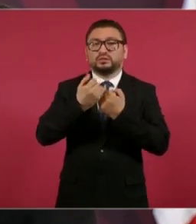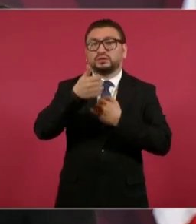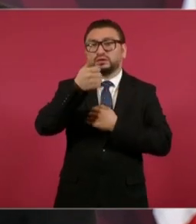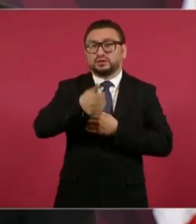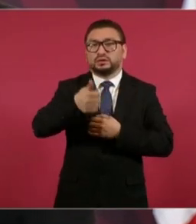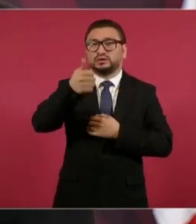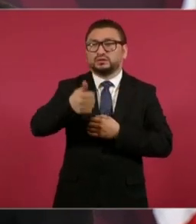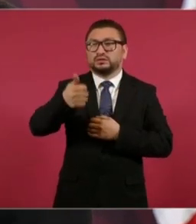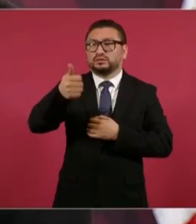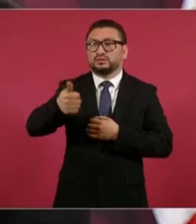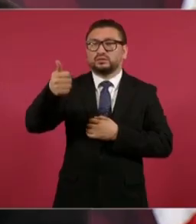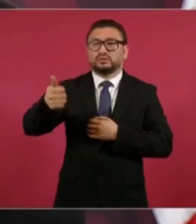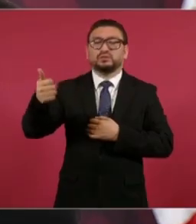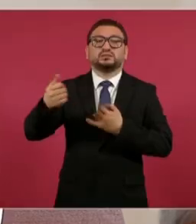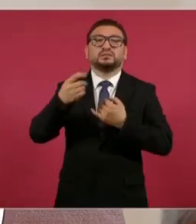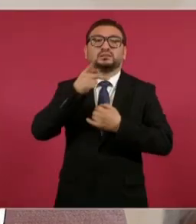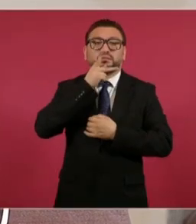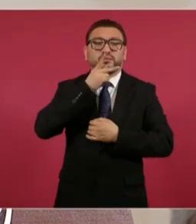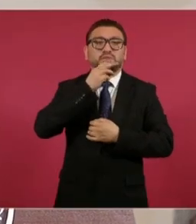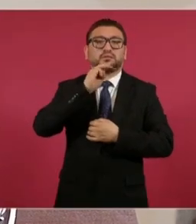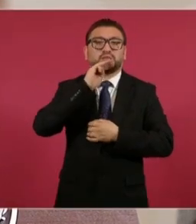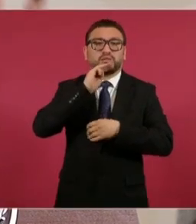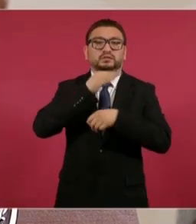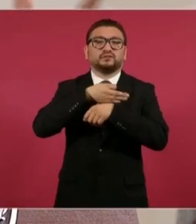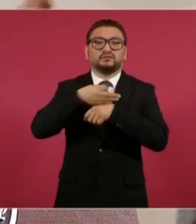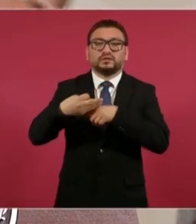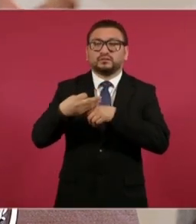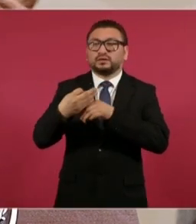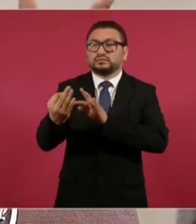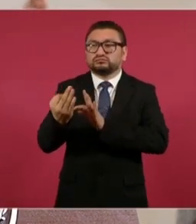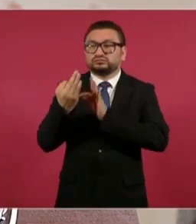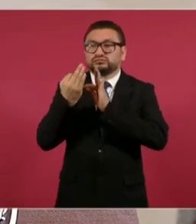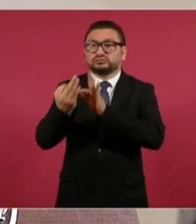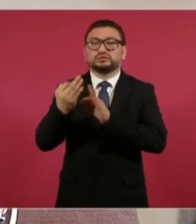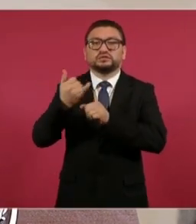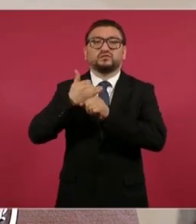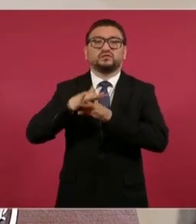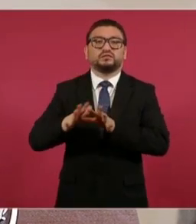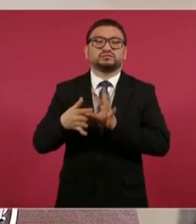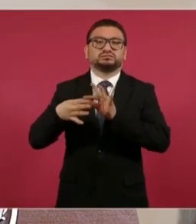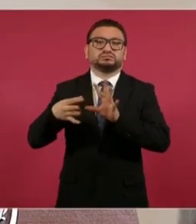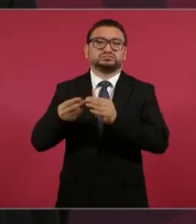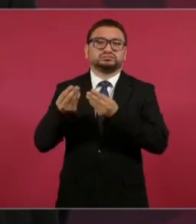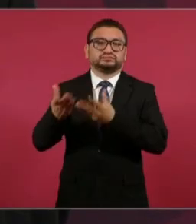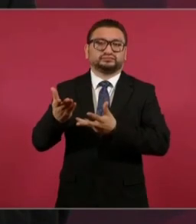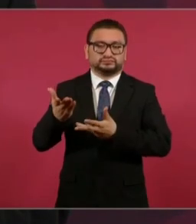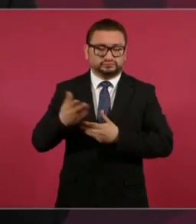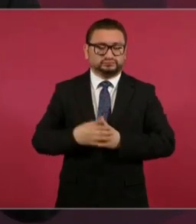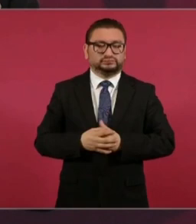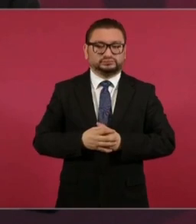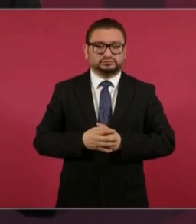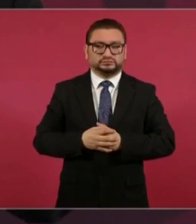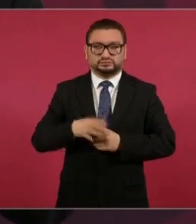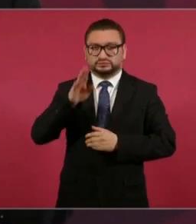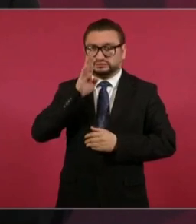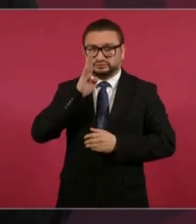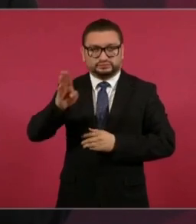uno de los familiares porque quiero que tengan información